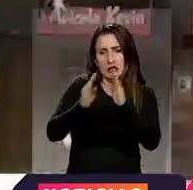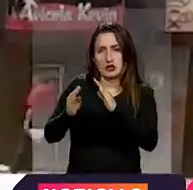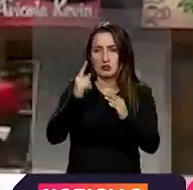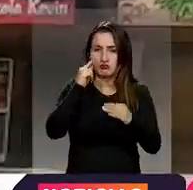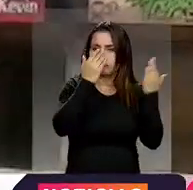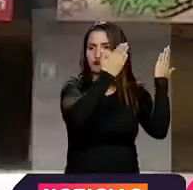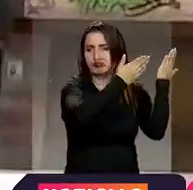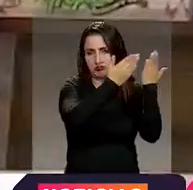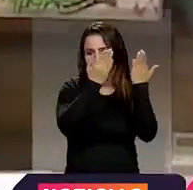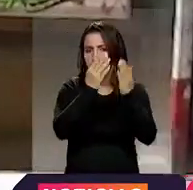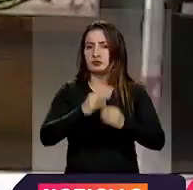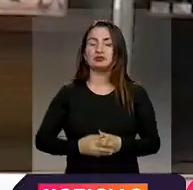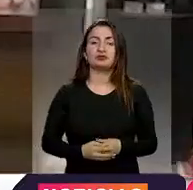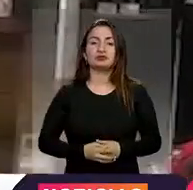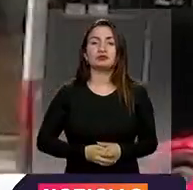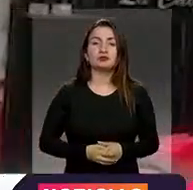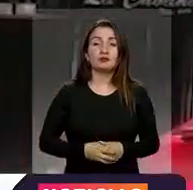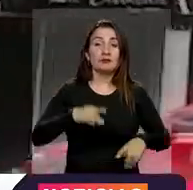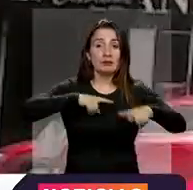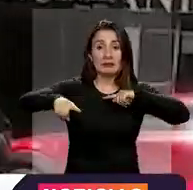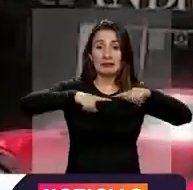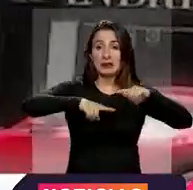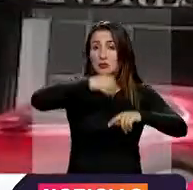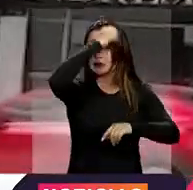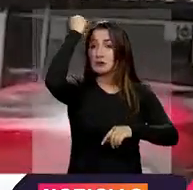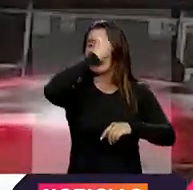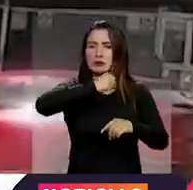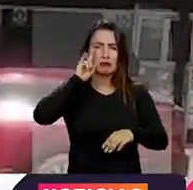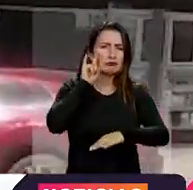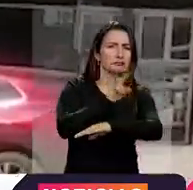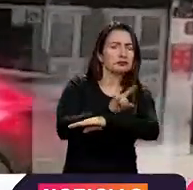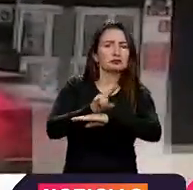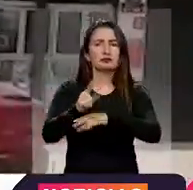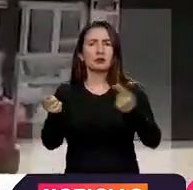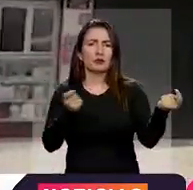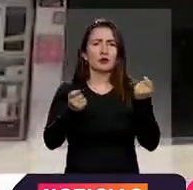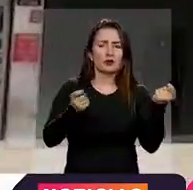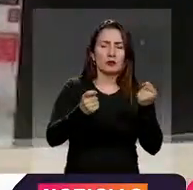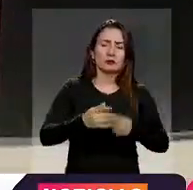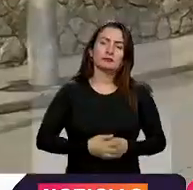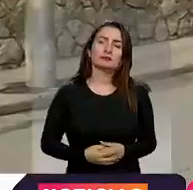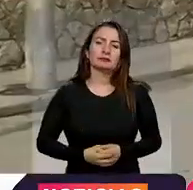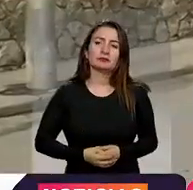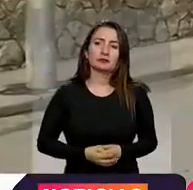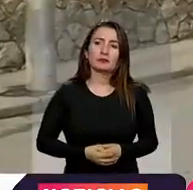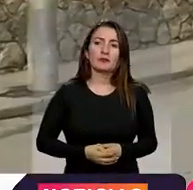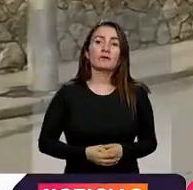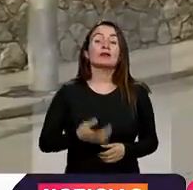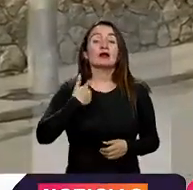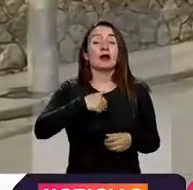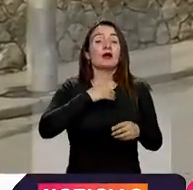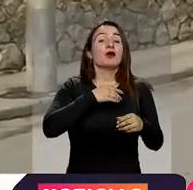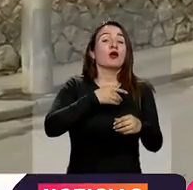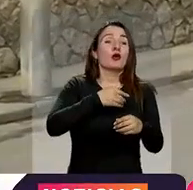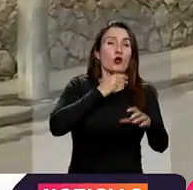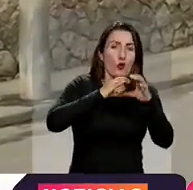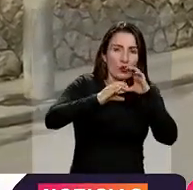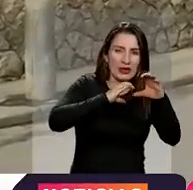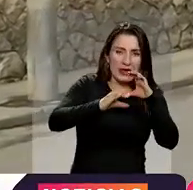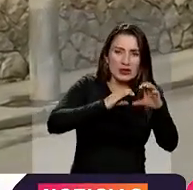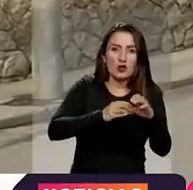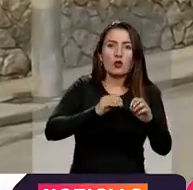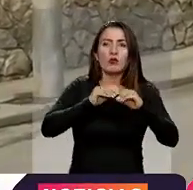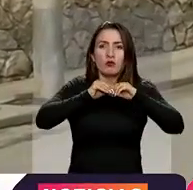la administración municipal se comprometió a mantener la vigilancia y el control de los establecimientos a través de los medios de comunicación se está publicando